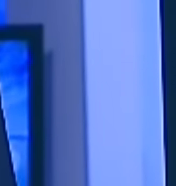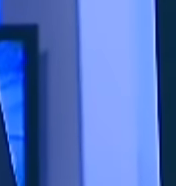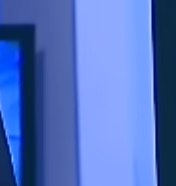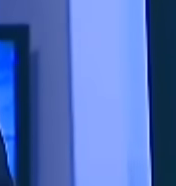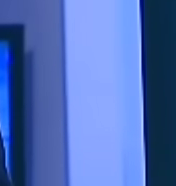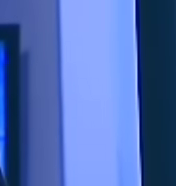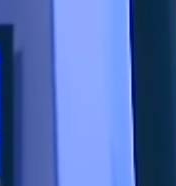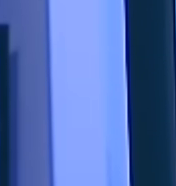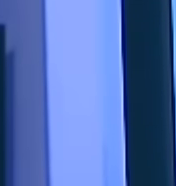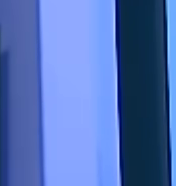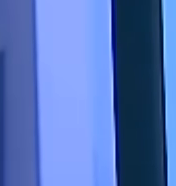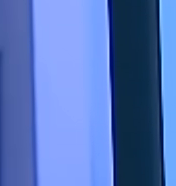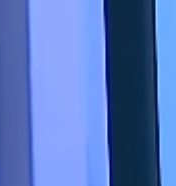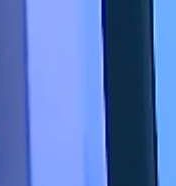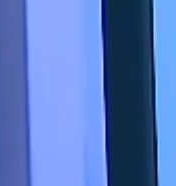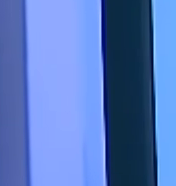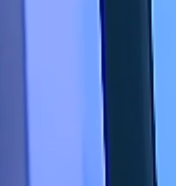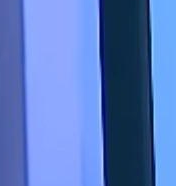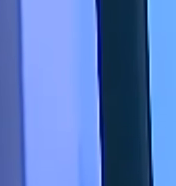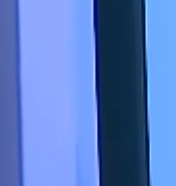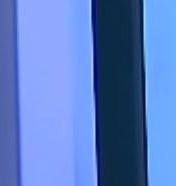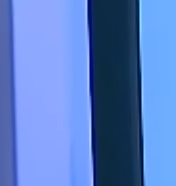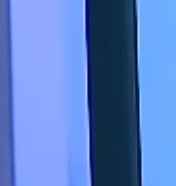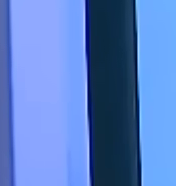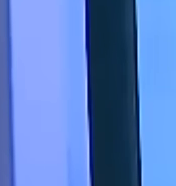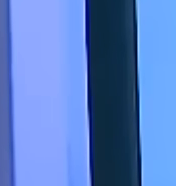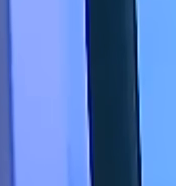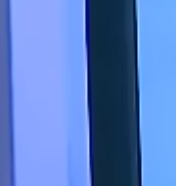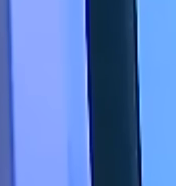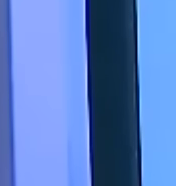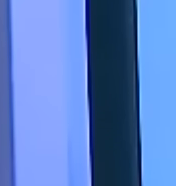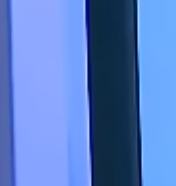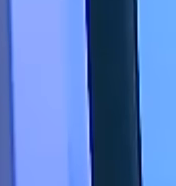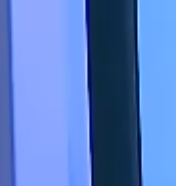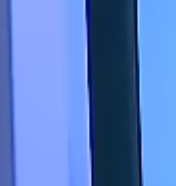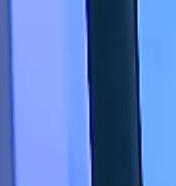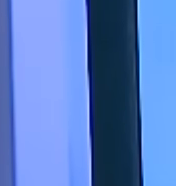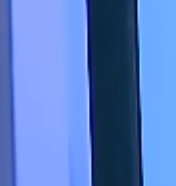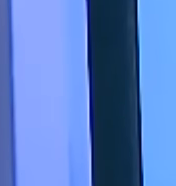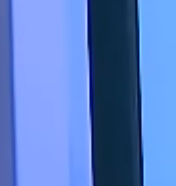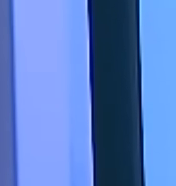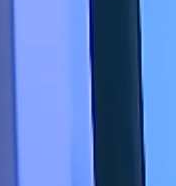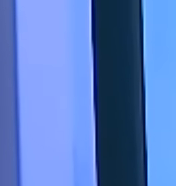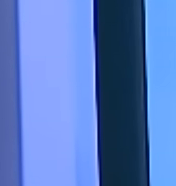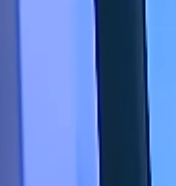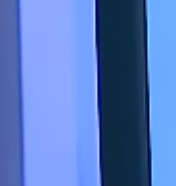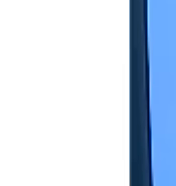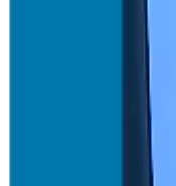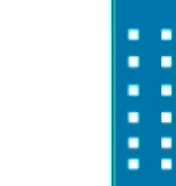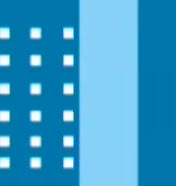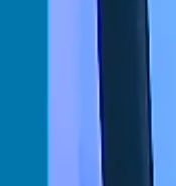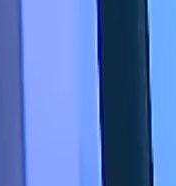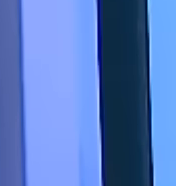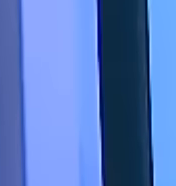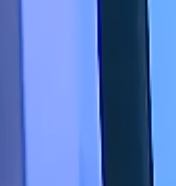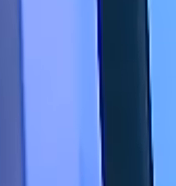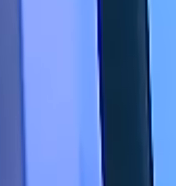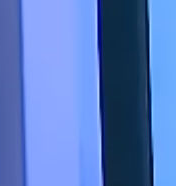Y para esta tarde, el INAMED prevé precipitaciones principalmente hacia el oriente y occidente del país.